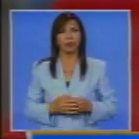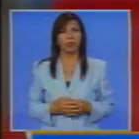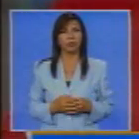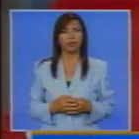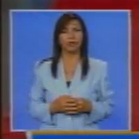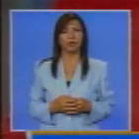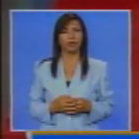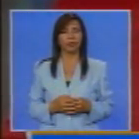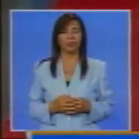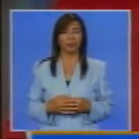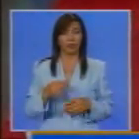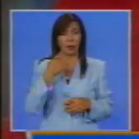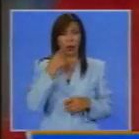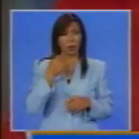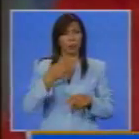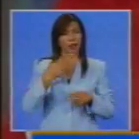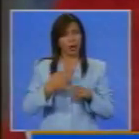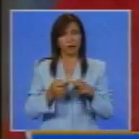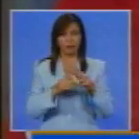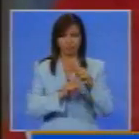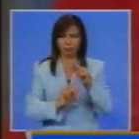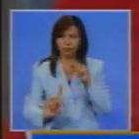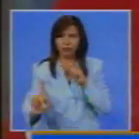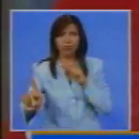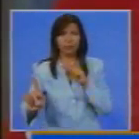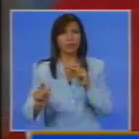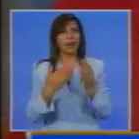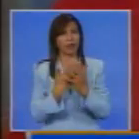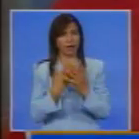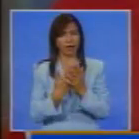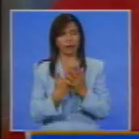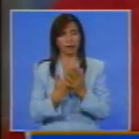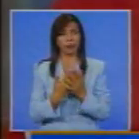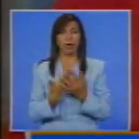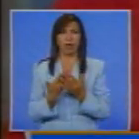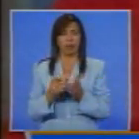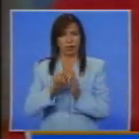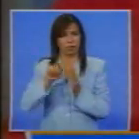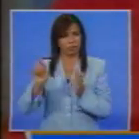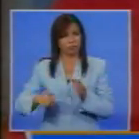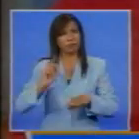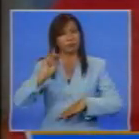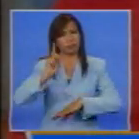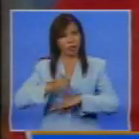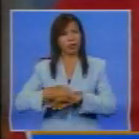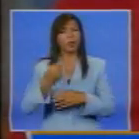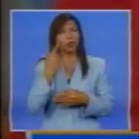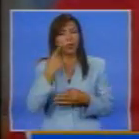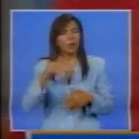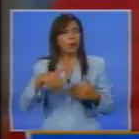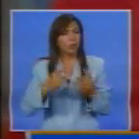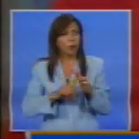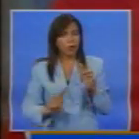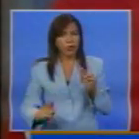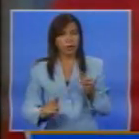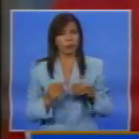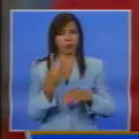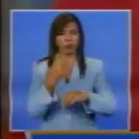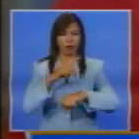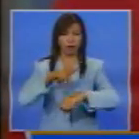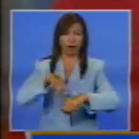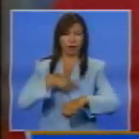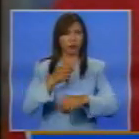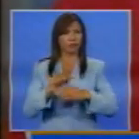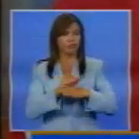12 horas se prolongó la reconstrucción de los hechos de la fuga de alias Tierrita de la nueva cárcel de Guayaquil. La diligencia